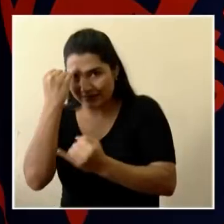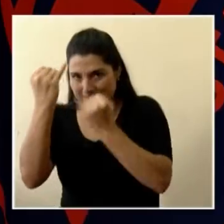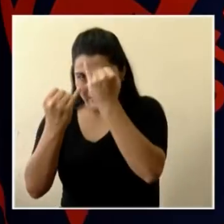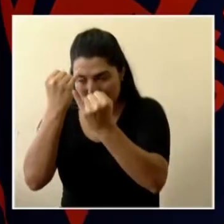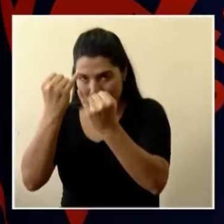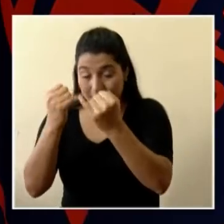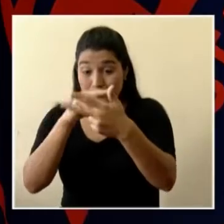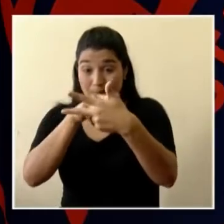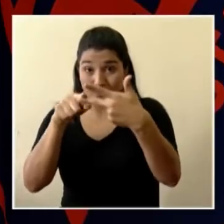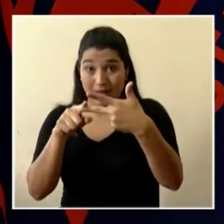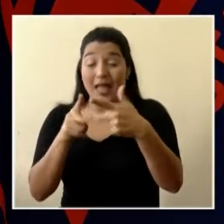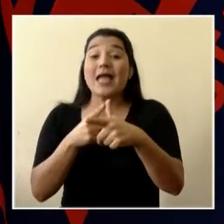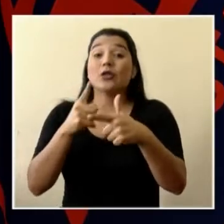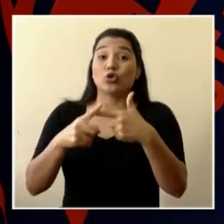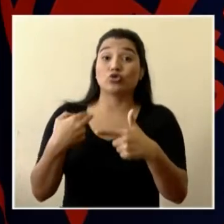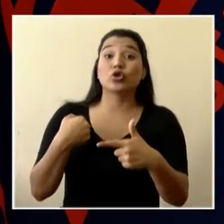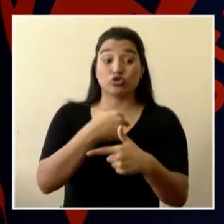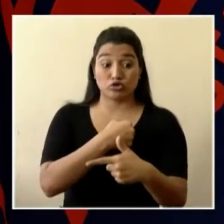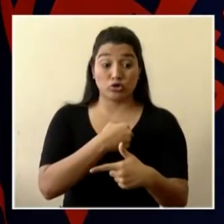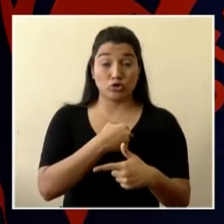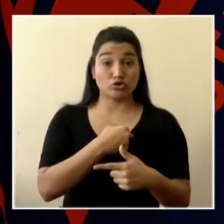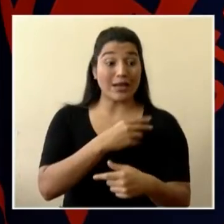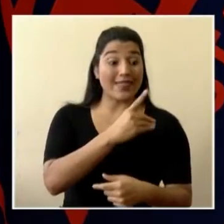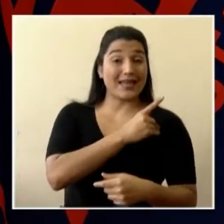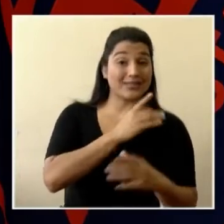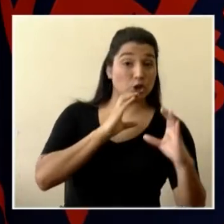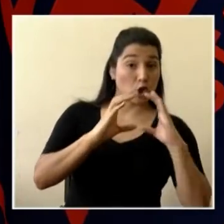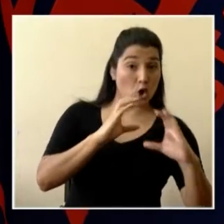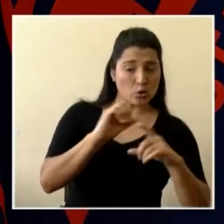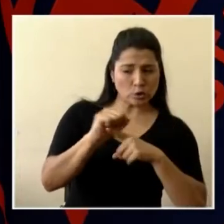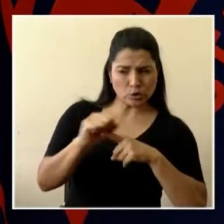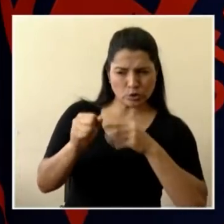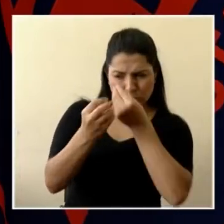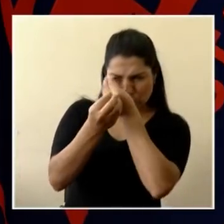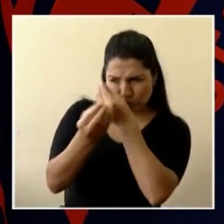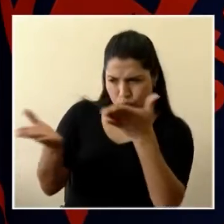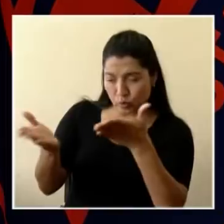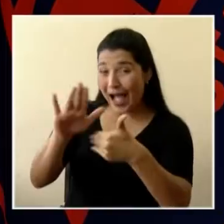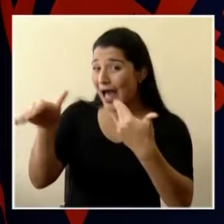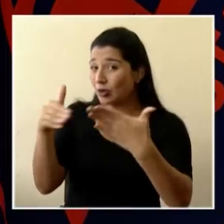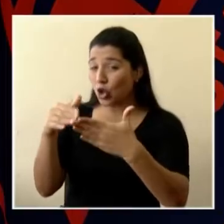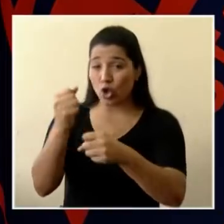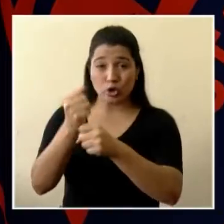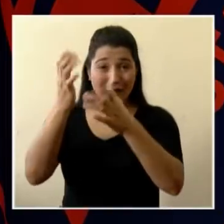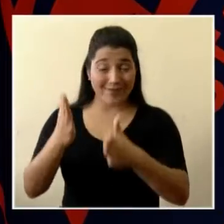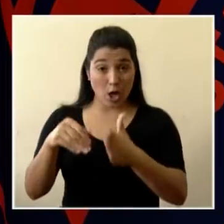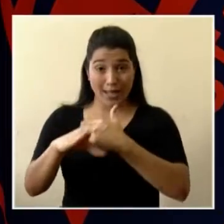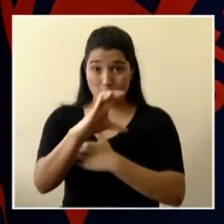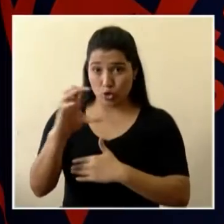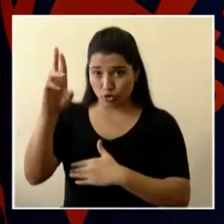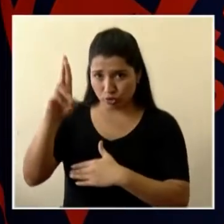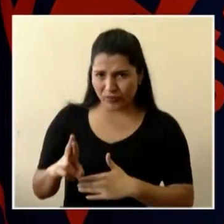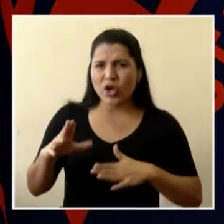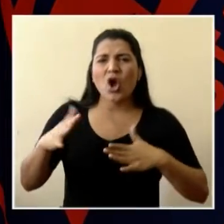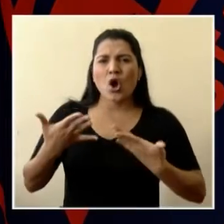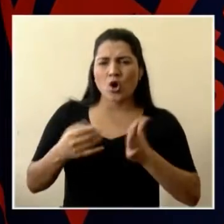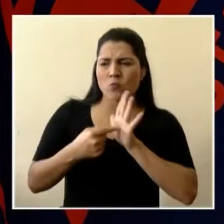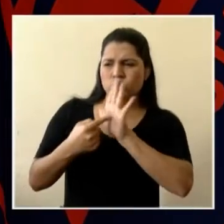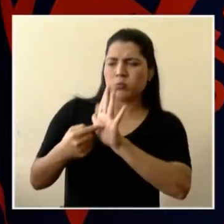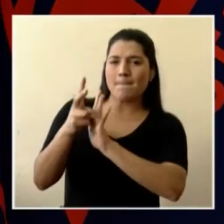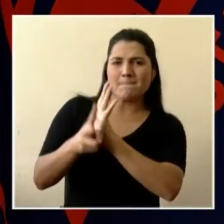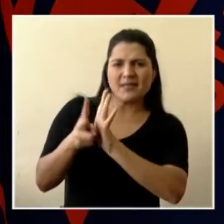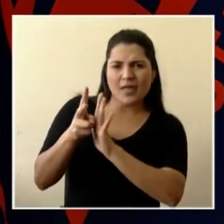esto se capacitó a través de la Dirección de Comunicaciones a todo el personal a lo largo y ancho del país, con videos explicativos sobre